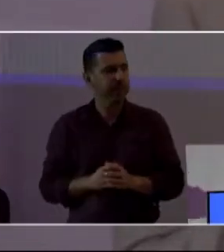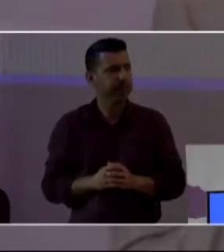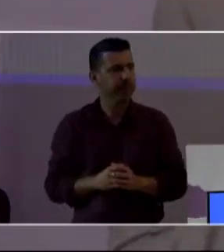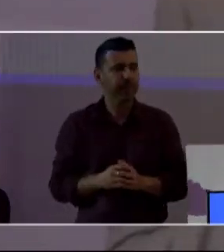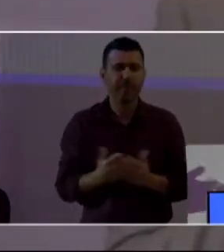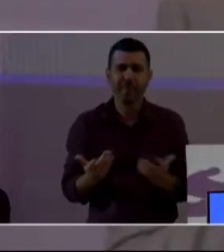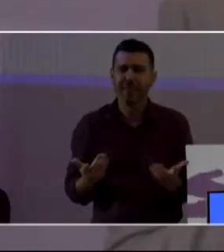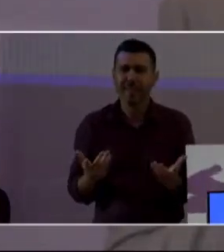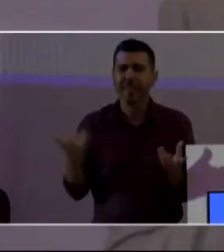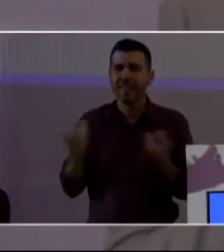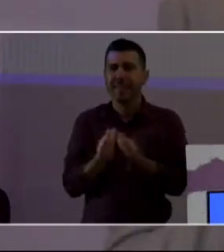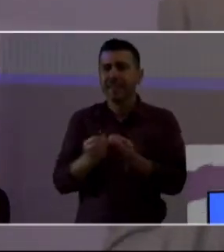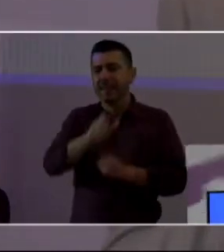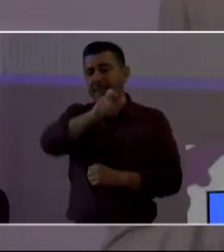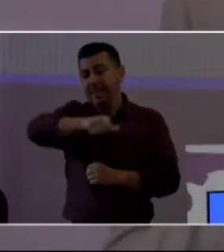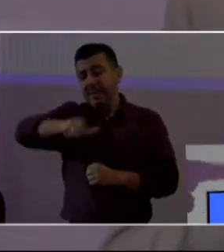envejeció.